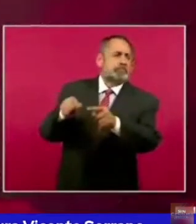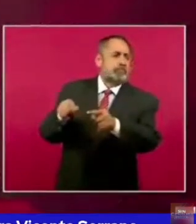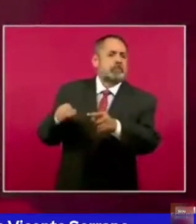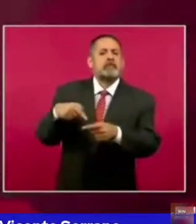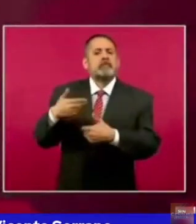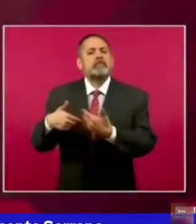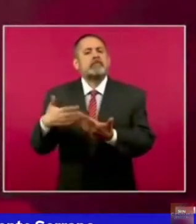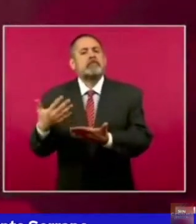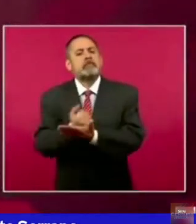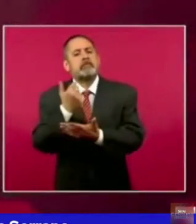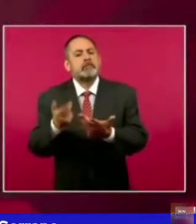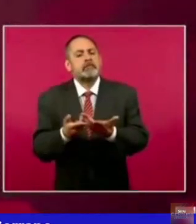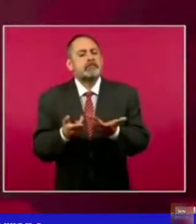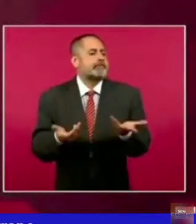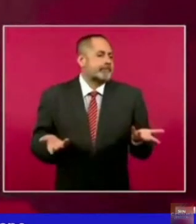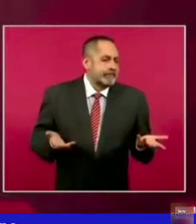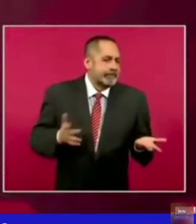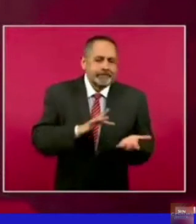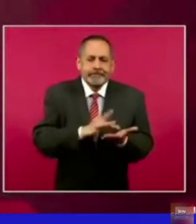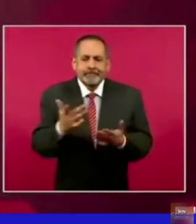Todo esto